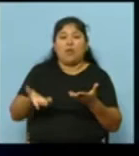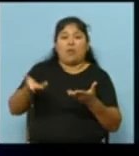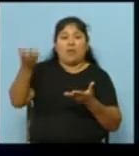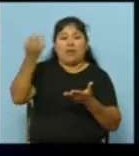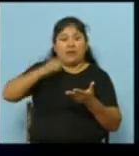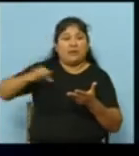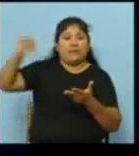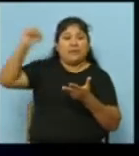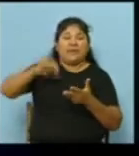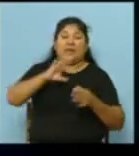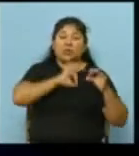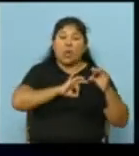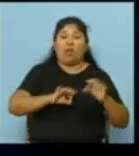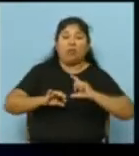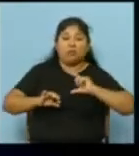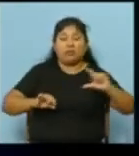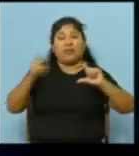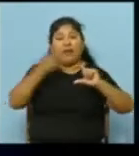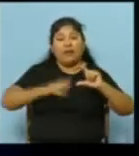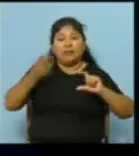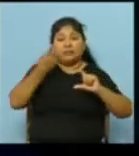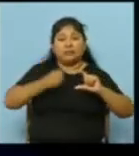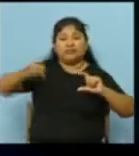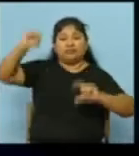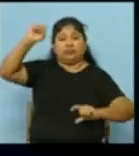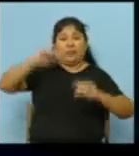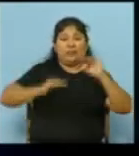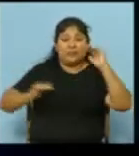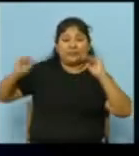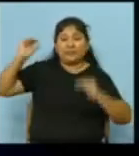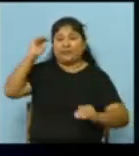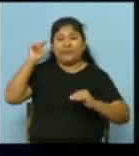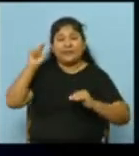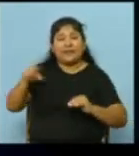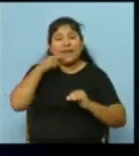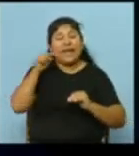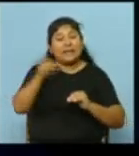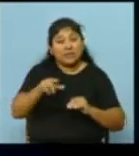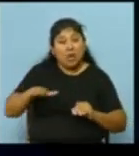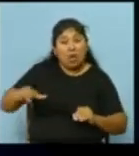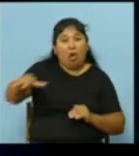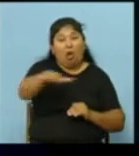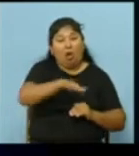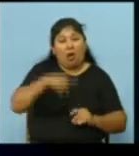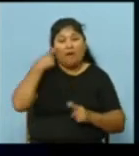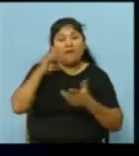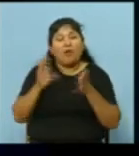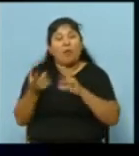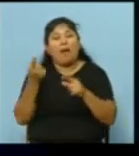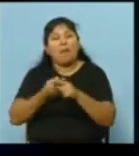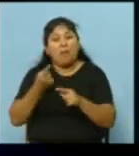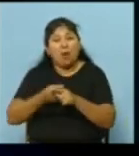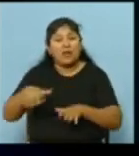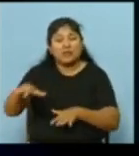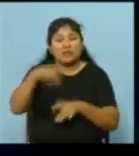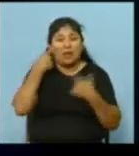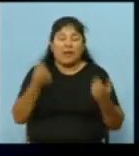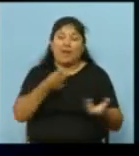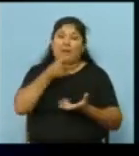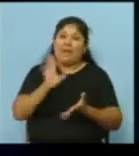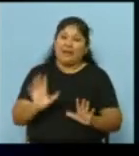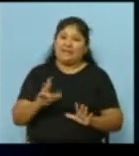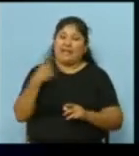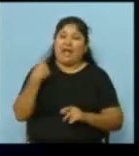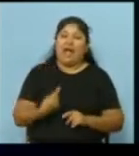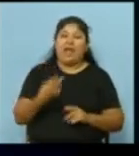encima de los salarios y acá tenemos un escenario político donde se nos quiere plantear como que no hubiese más que dos